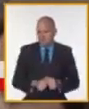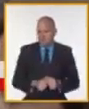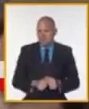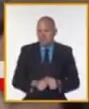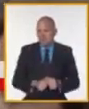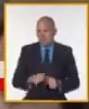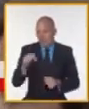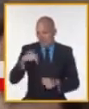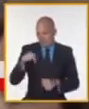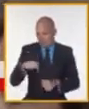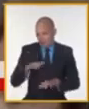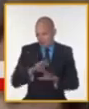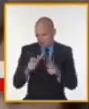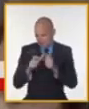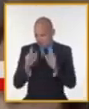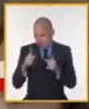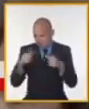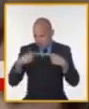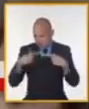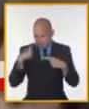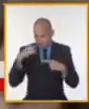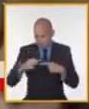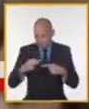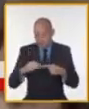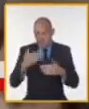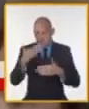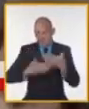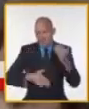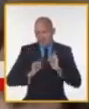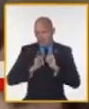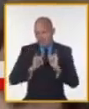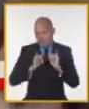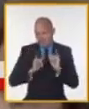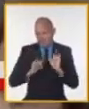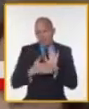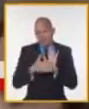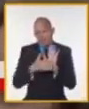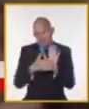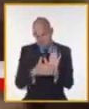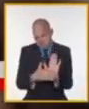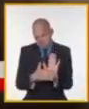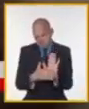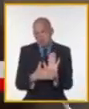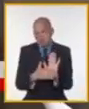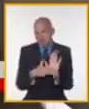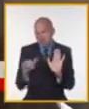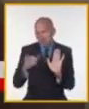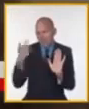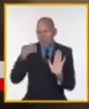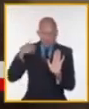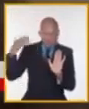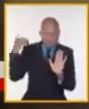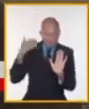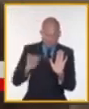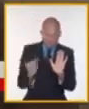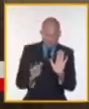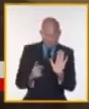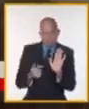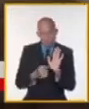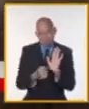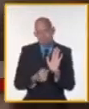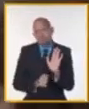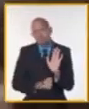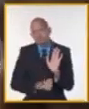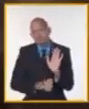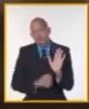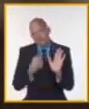la relación que tiene con las problemáticas y las complejidades y la estrategia de la revolución, más que